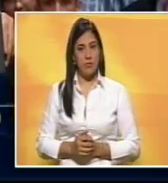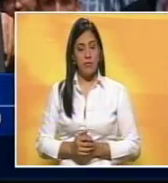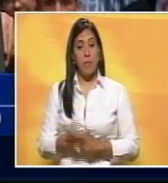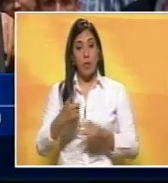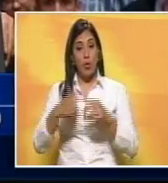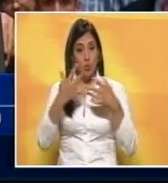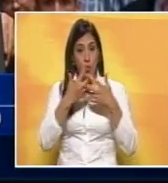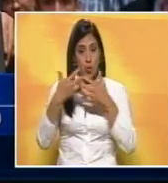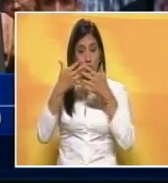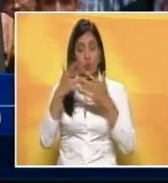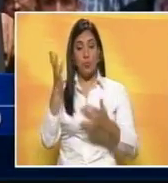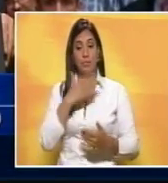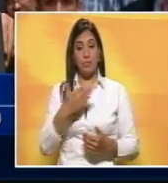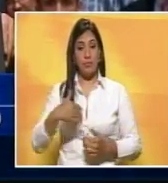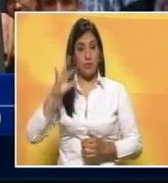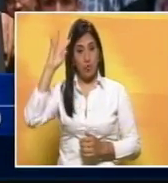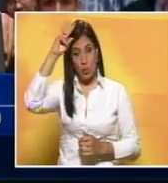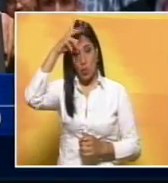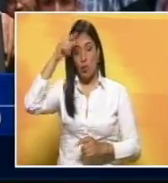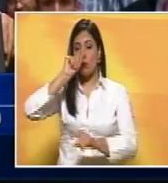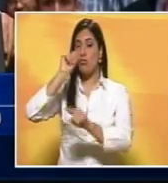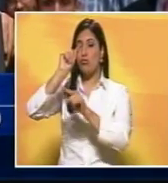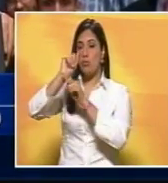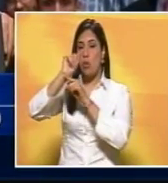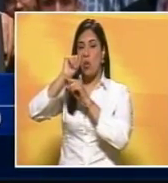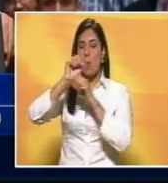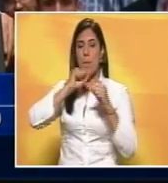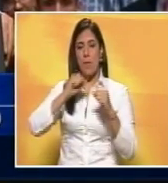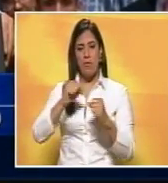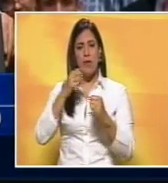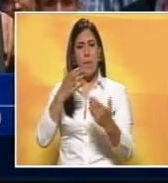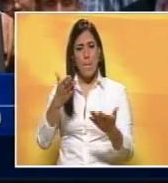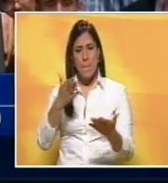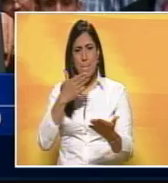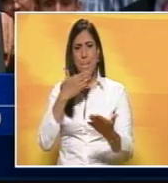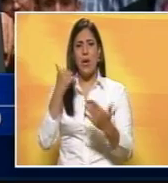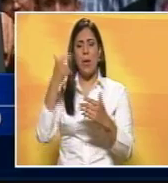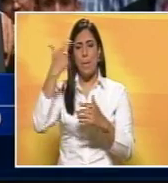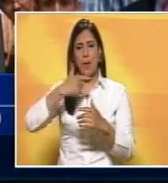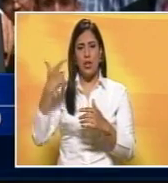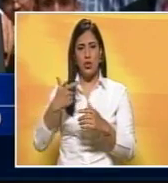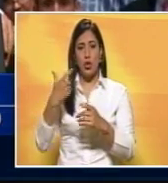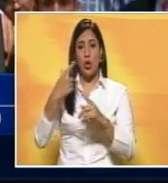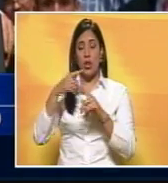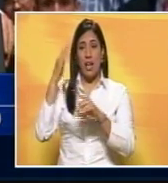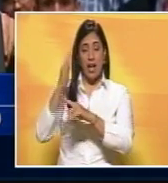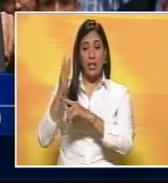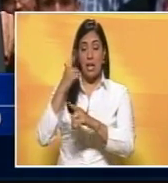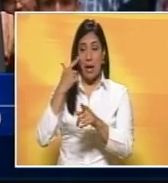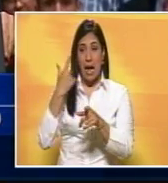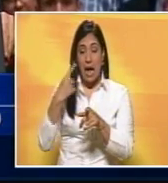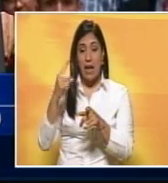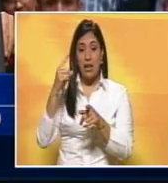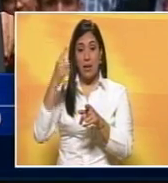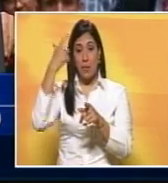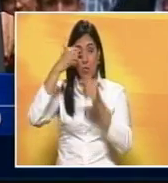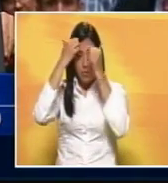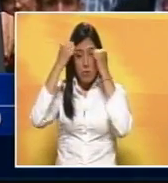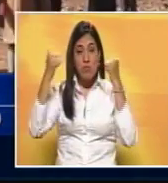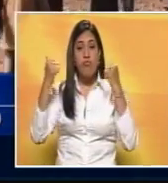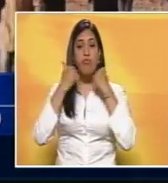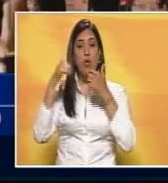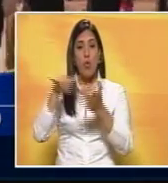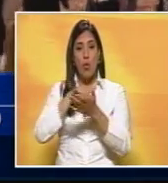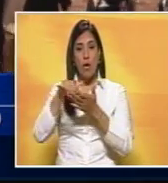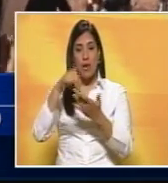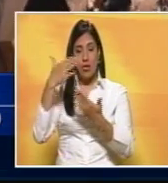En Estados Unidos, el presidente Donald Trump ordenó endurecer los vetos a ciudadanos extranjeros tras conocerse que el autor del atentado en Nueva